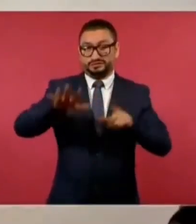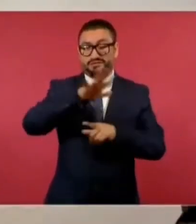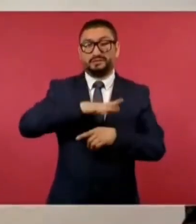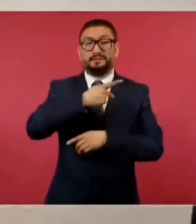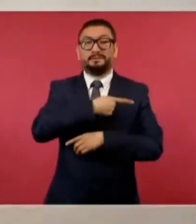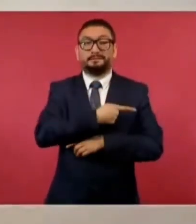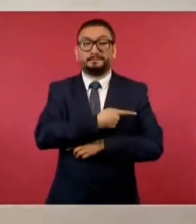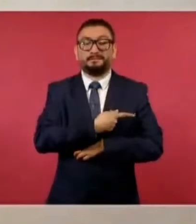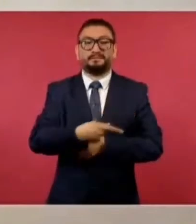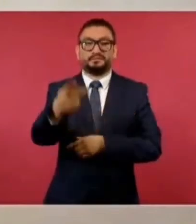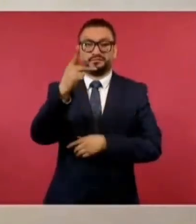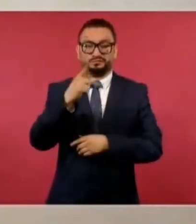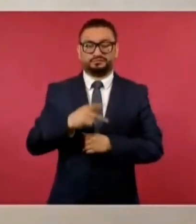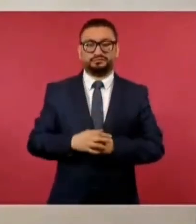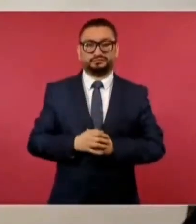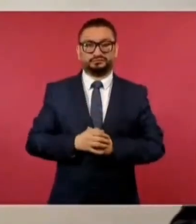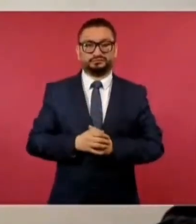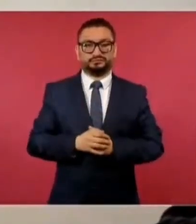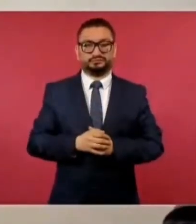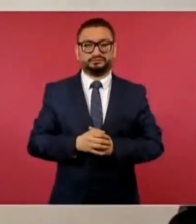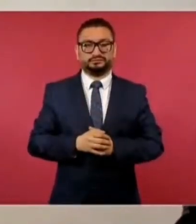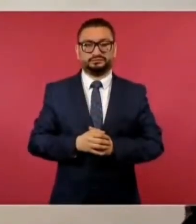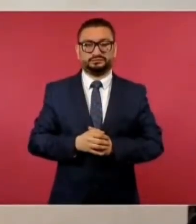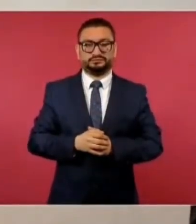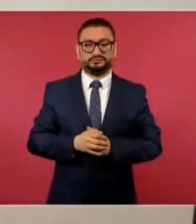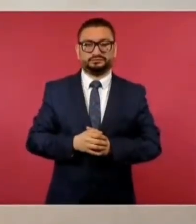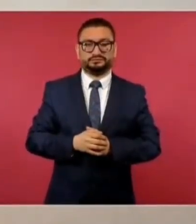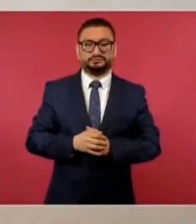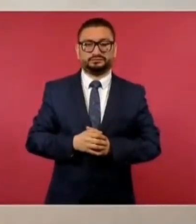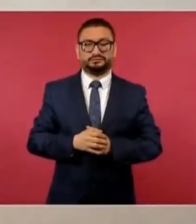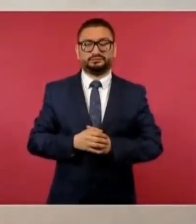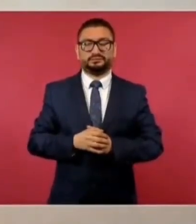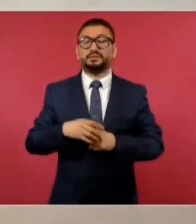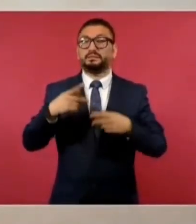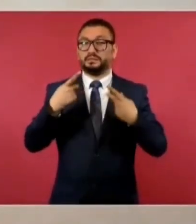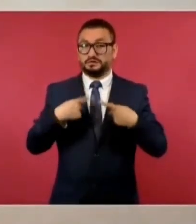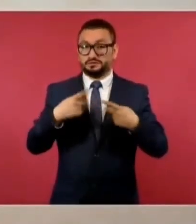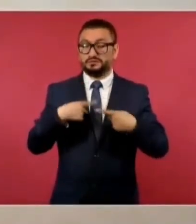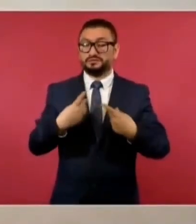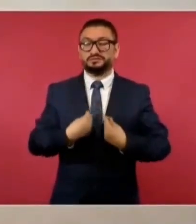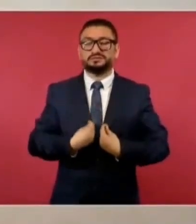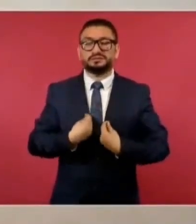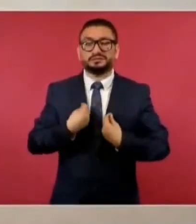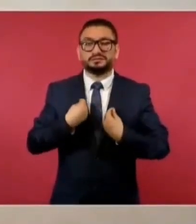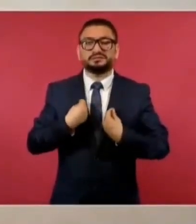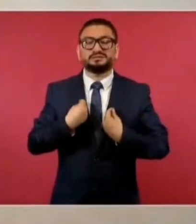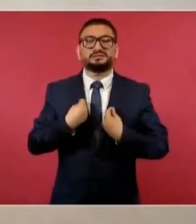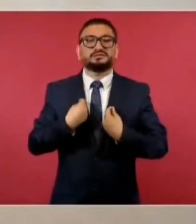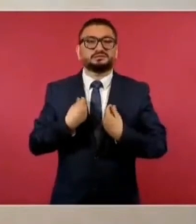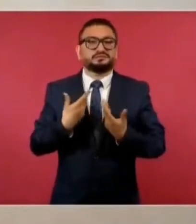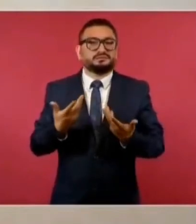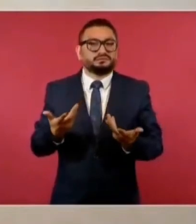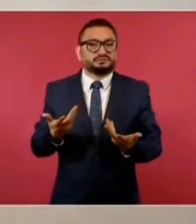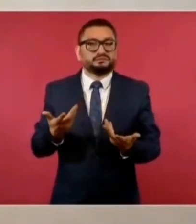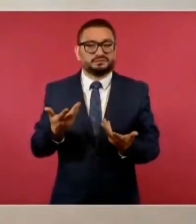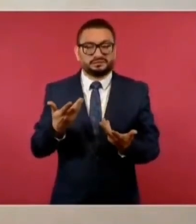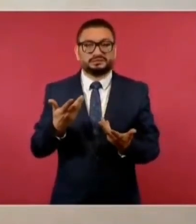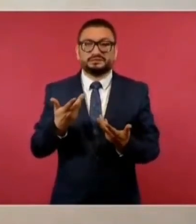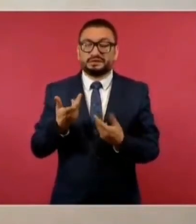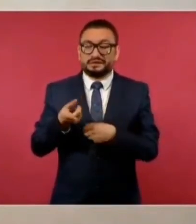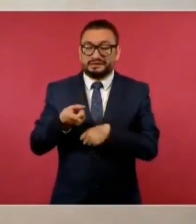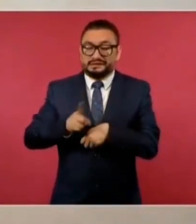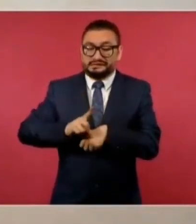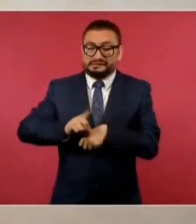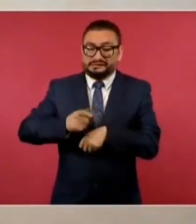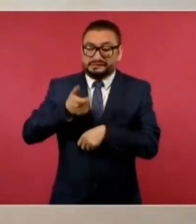pobreza, que viven al día.